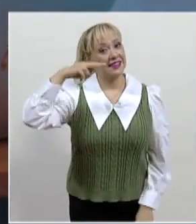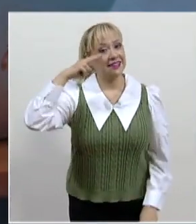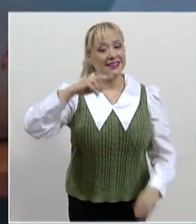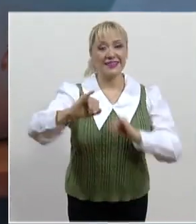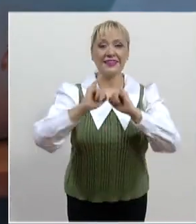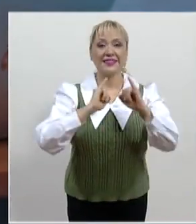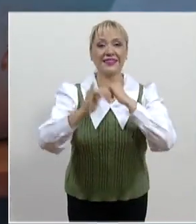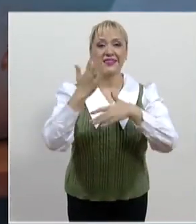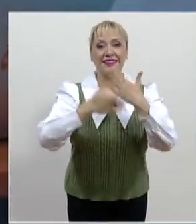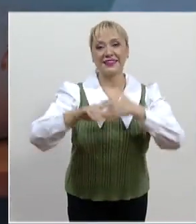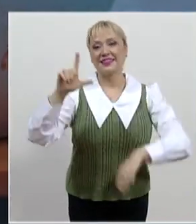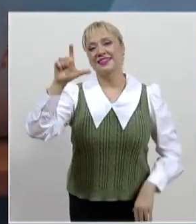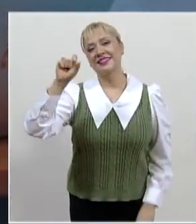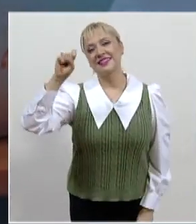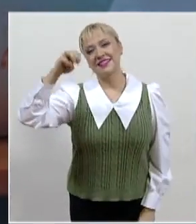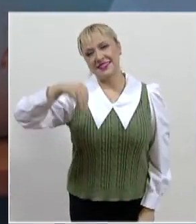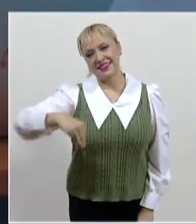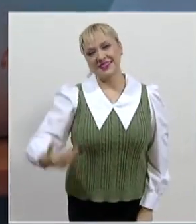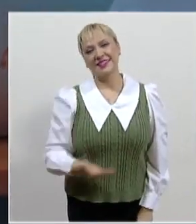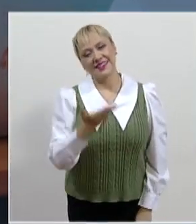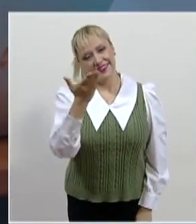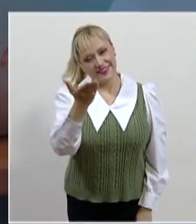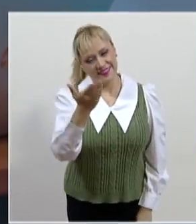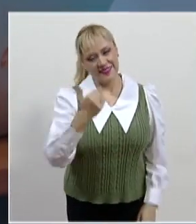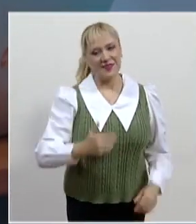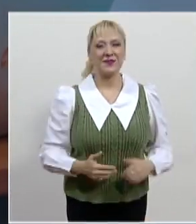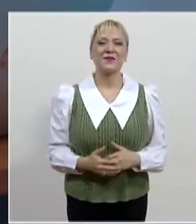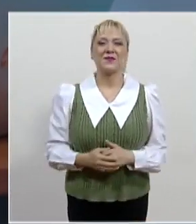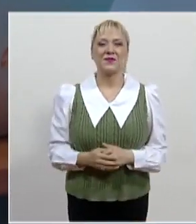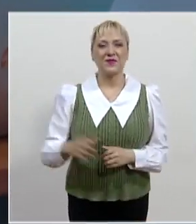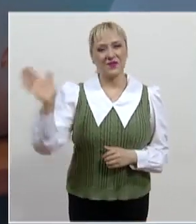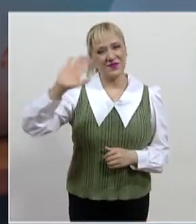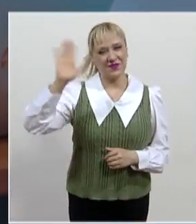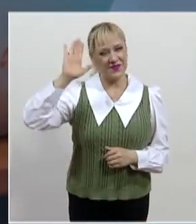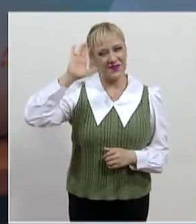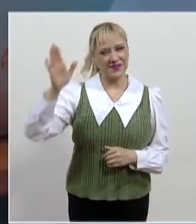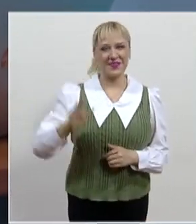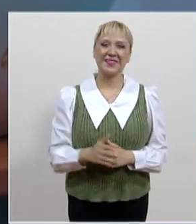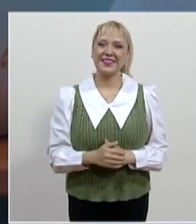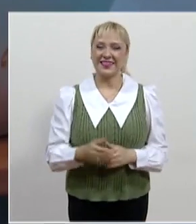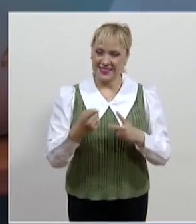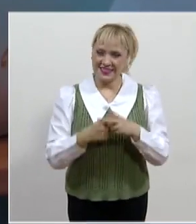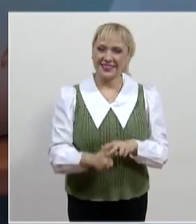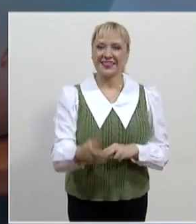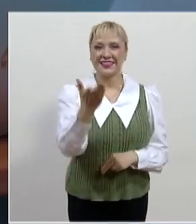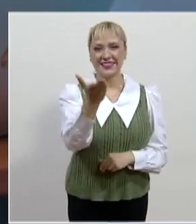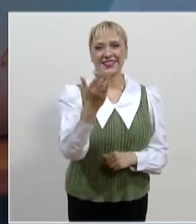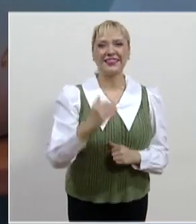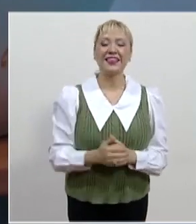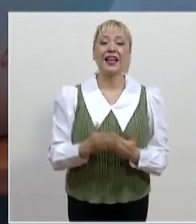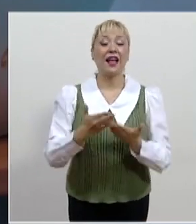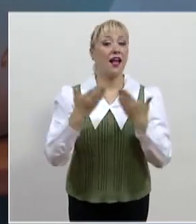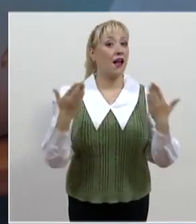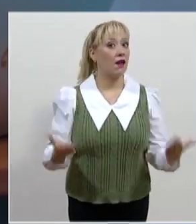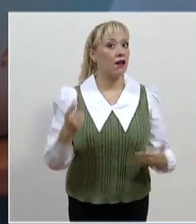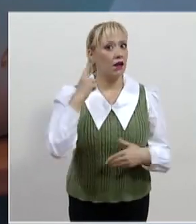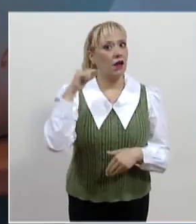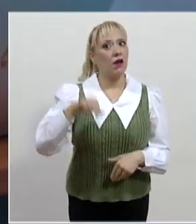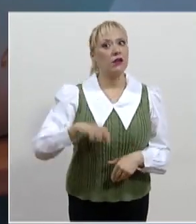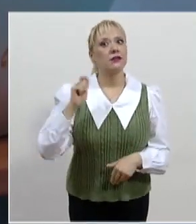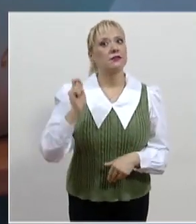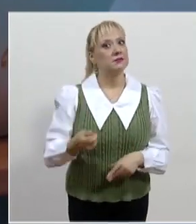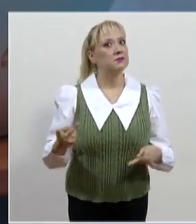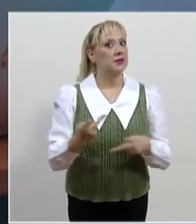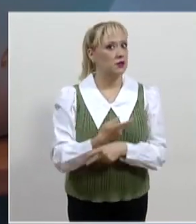mi compañera Nidia Díaz en la interpretación de lengua de señas mexicana. Hola, Nidia. Vámonos con todo lo más destacado durante esta